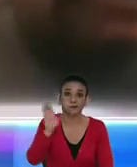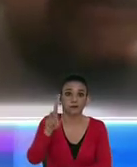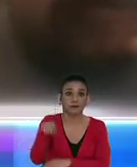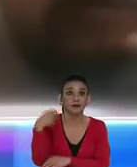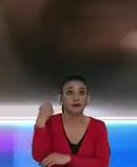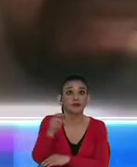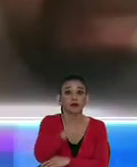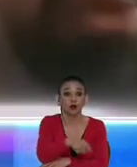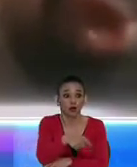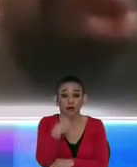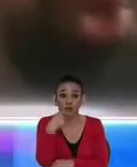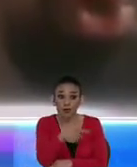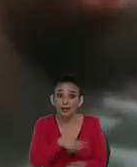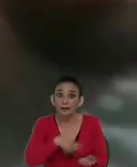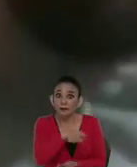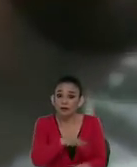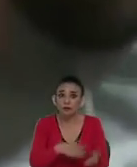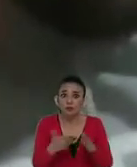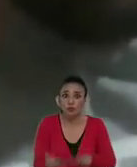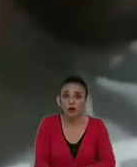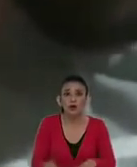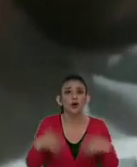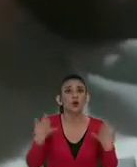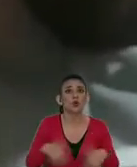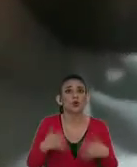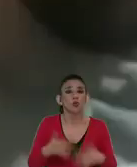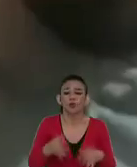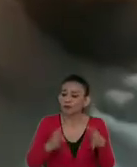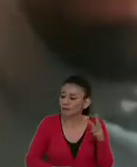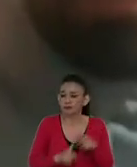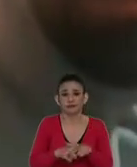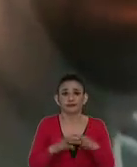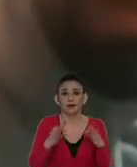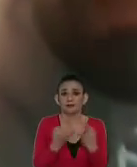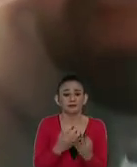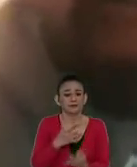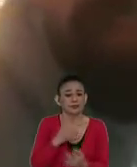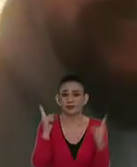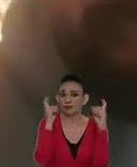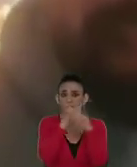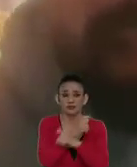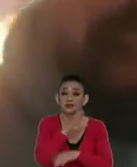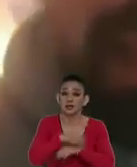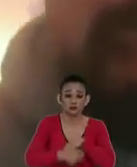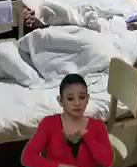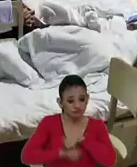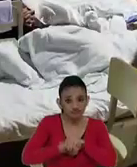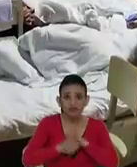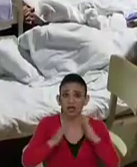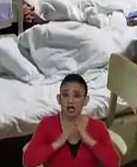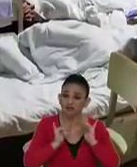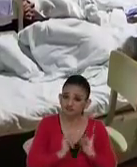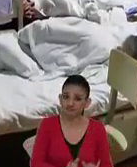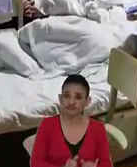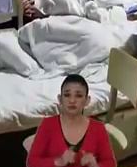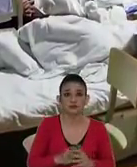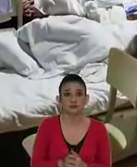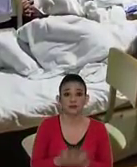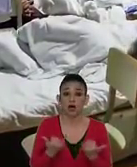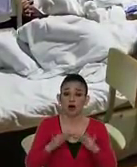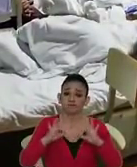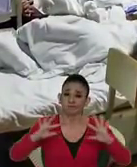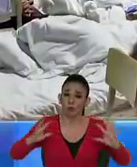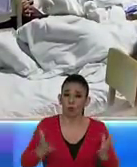hermano, denunciando el terrible momento que atravesó con su familia en medio de la cuarentena. La pandemia al momento afecta ya